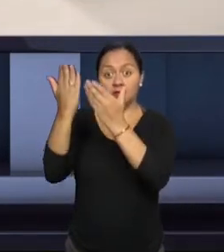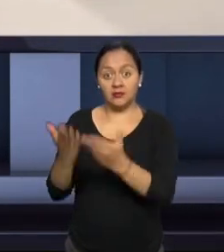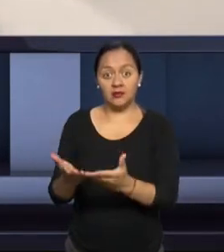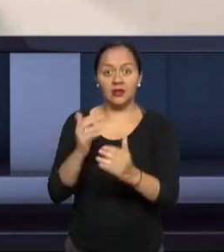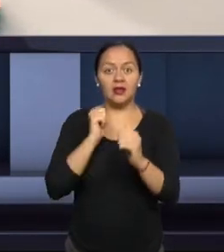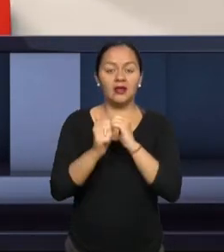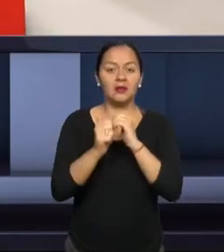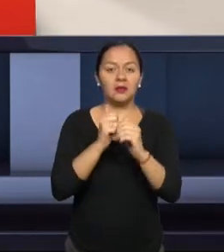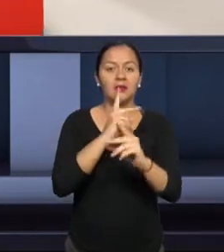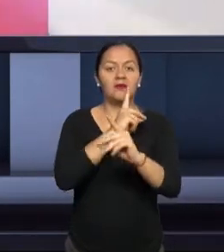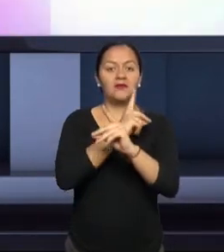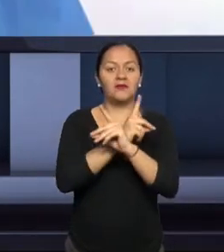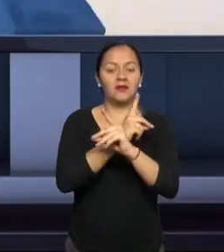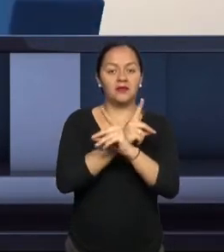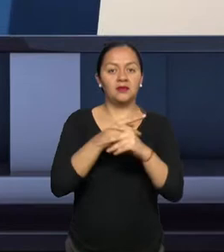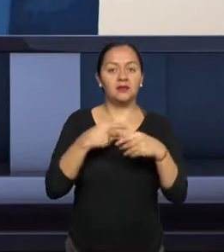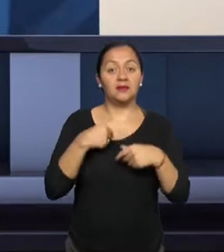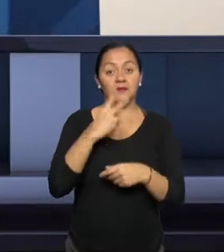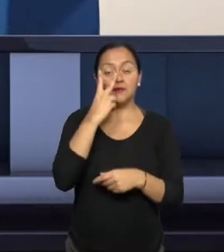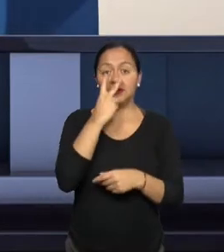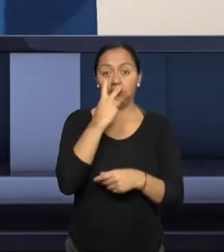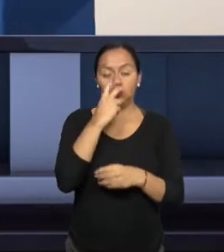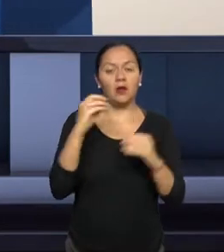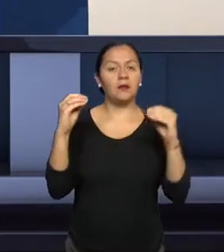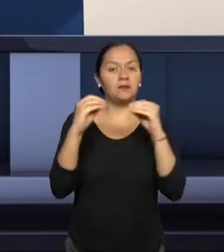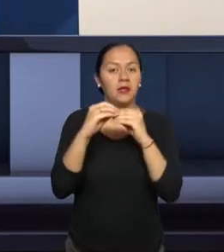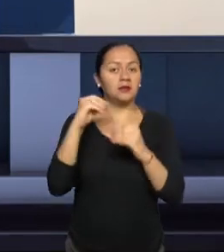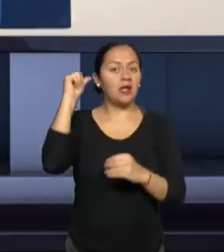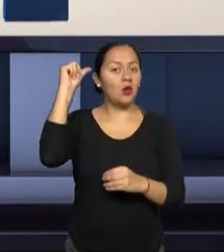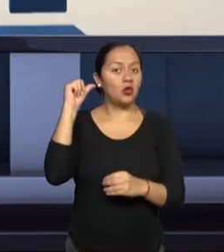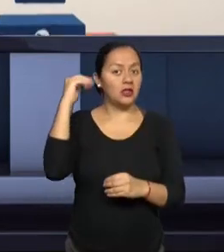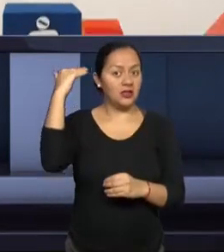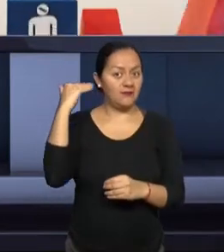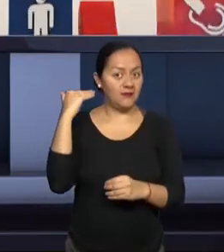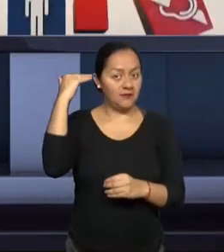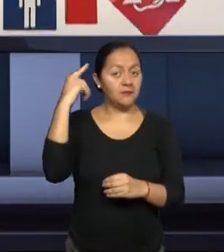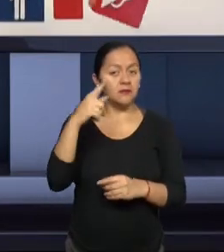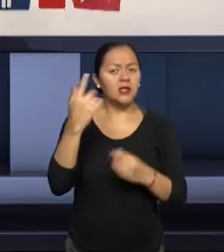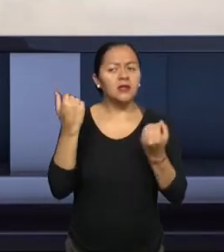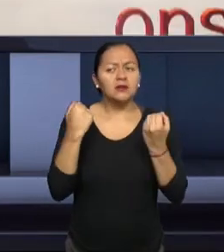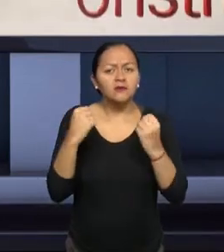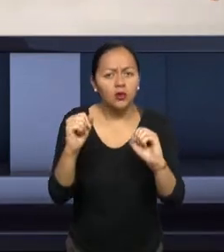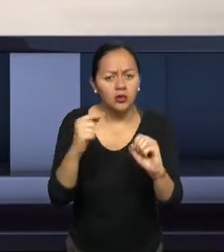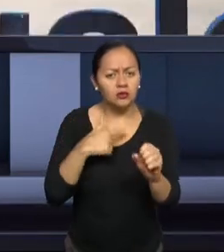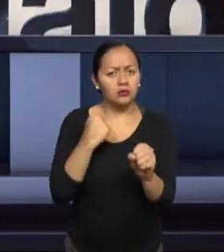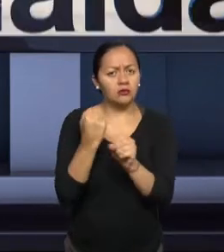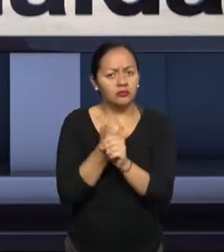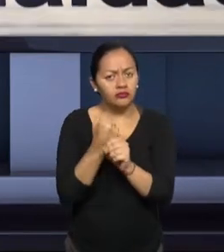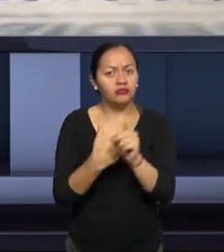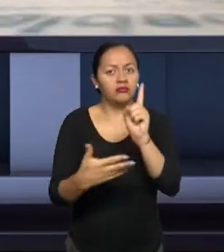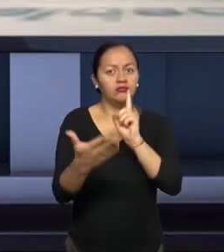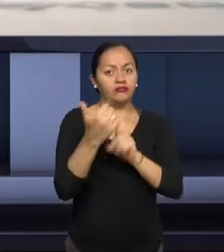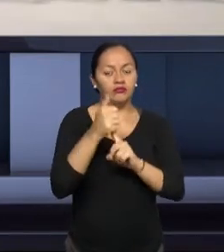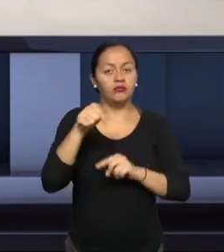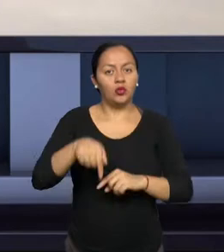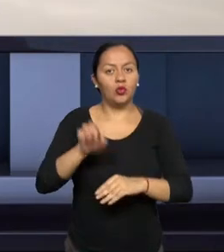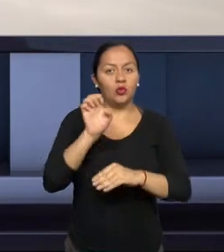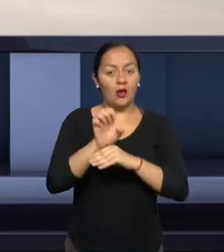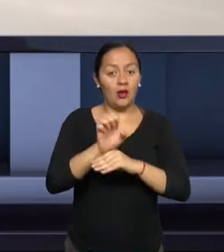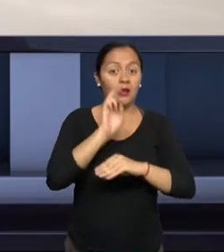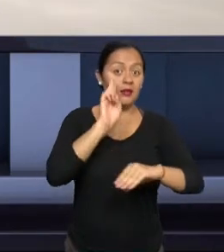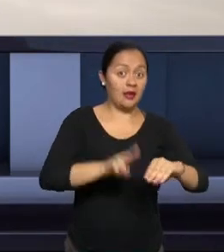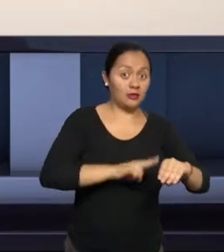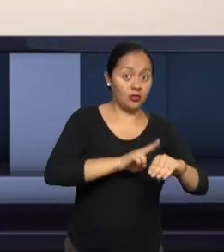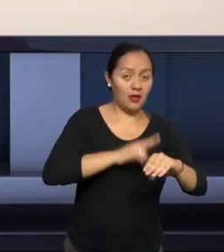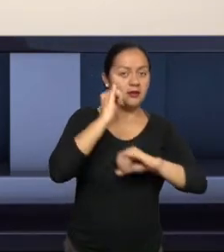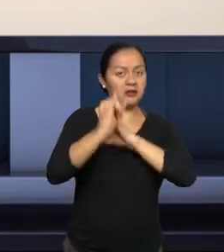para personas con discapacidad visual y auditiva y los esfuerzos que ellas han realizado han permitido grandes logros para nuestro país a nivel nacional